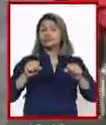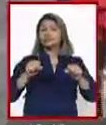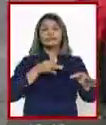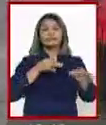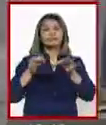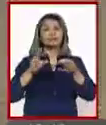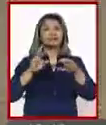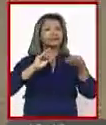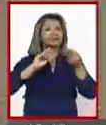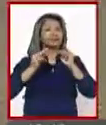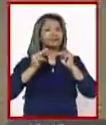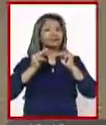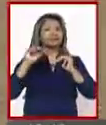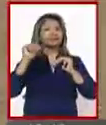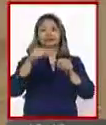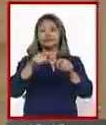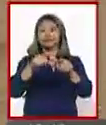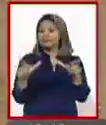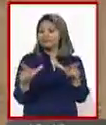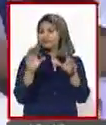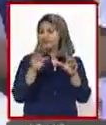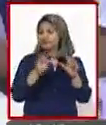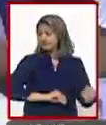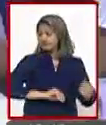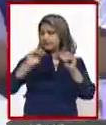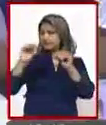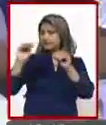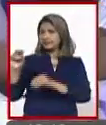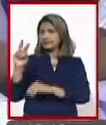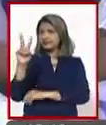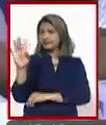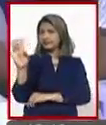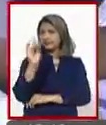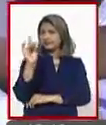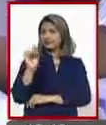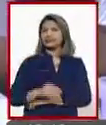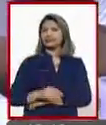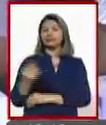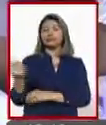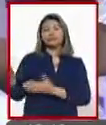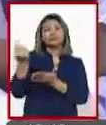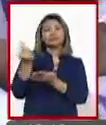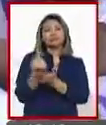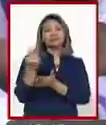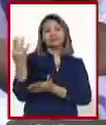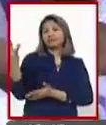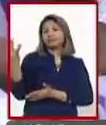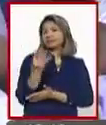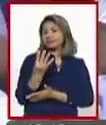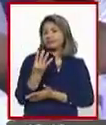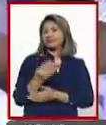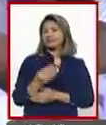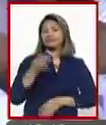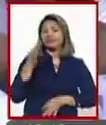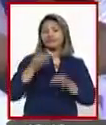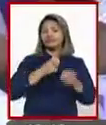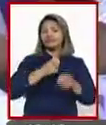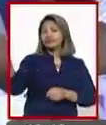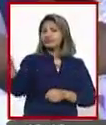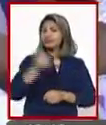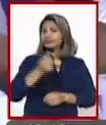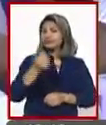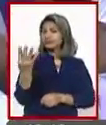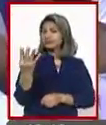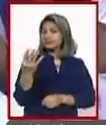de Montero, de un lugar a otro, un traslado cobra 2 bolivianos. La vuelta 2 serían 4 bolivianos. Y si hacemos comparaciones